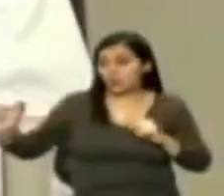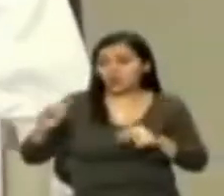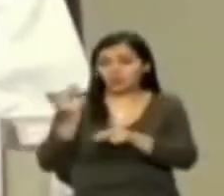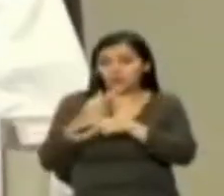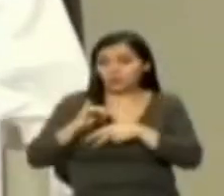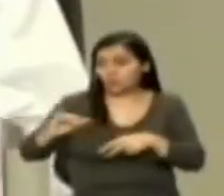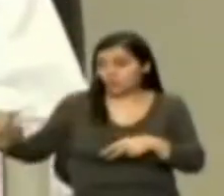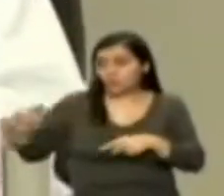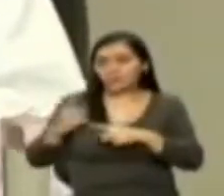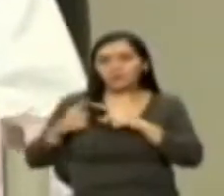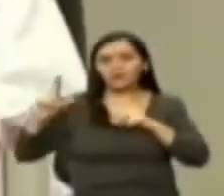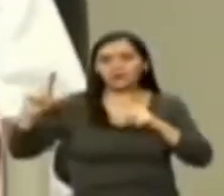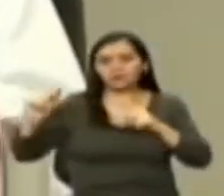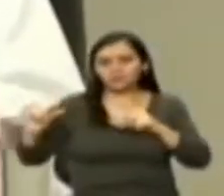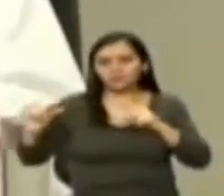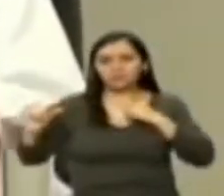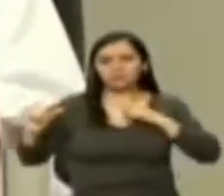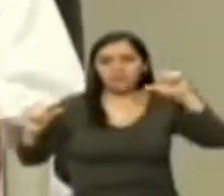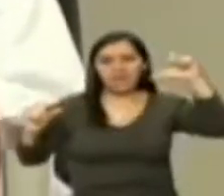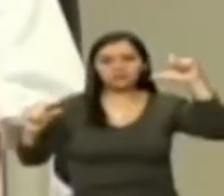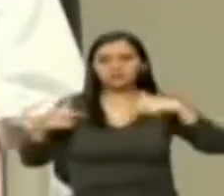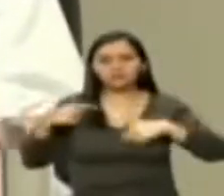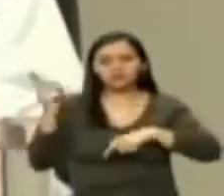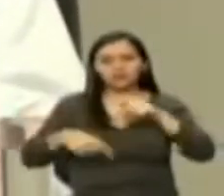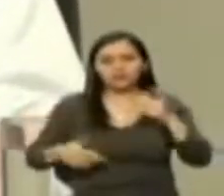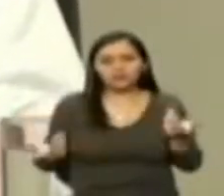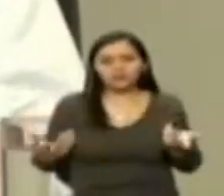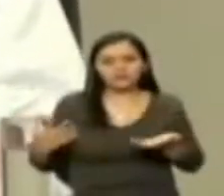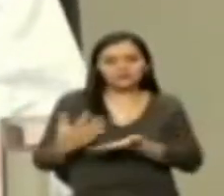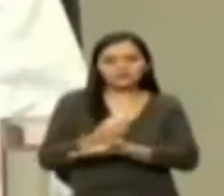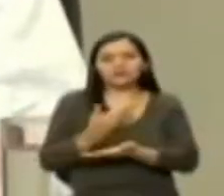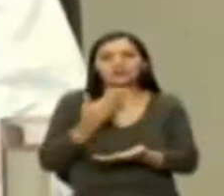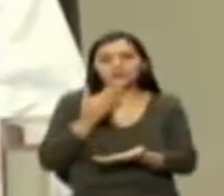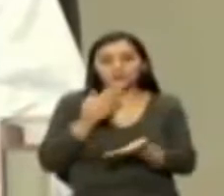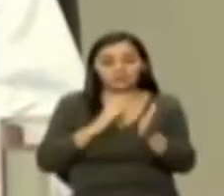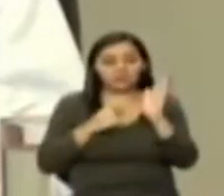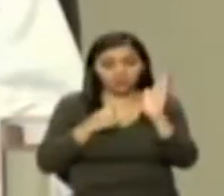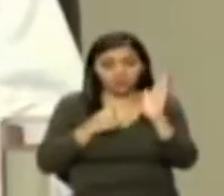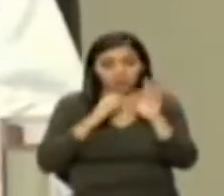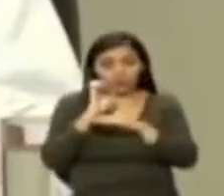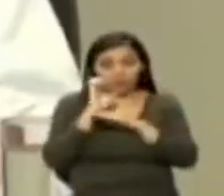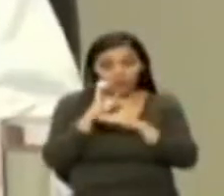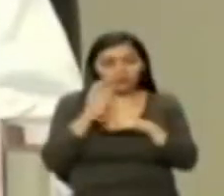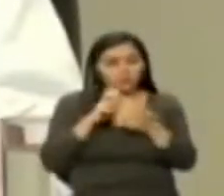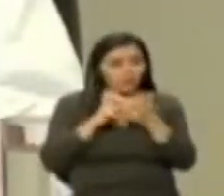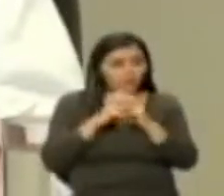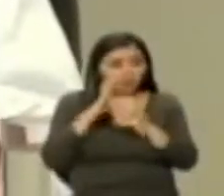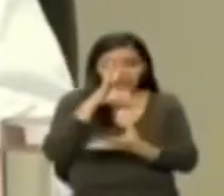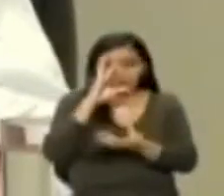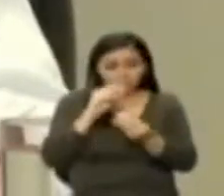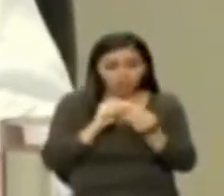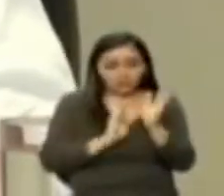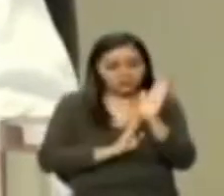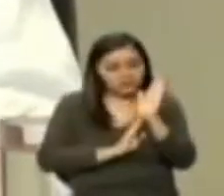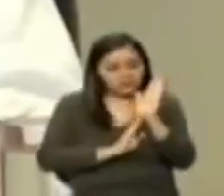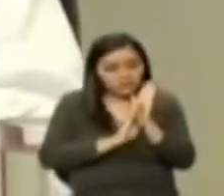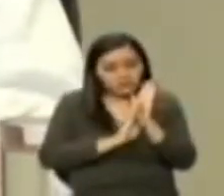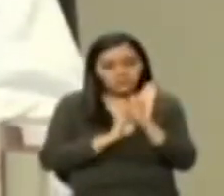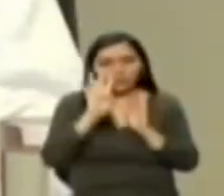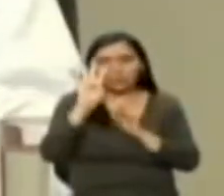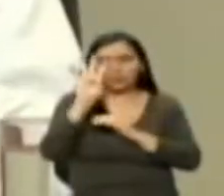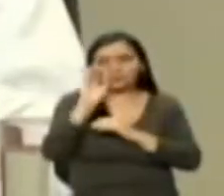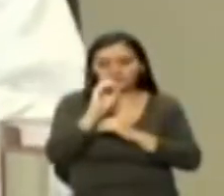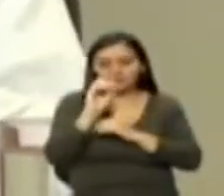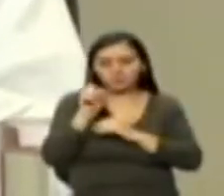externo. Pese a todos esos problemas, vamos a crecer 0.4%. Pero como siempre les dije, no esperen pasar la tormenta perfecta sin siquiera